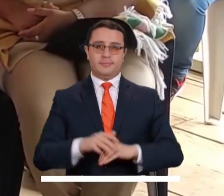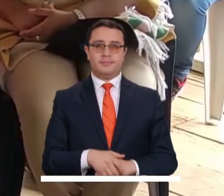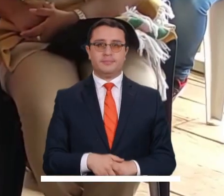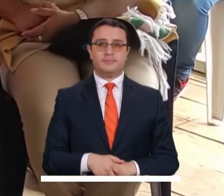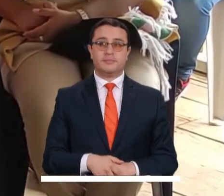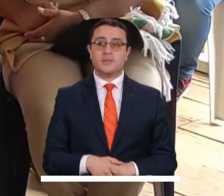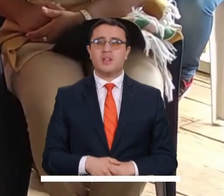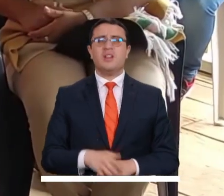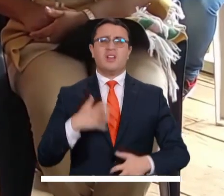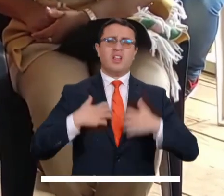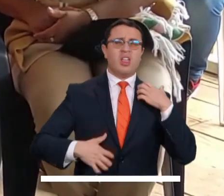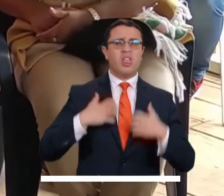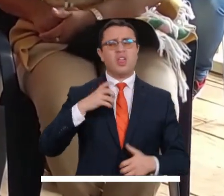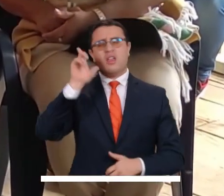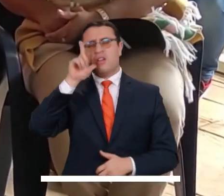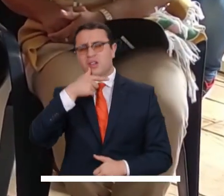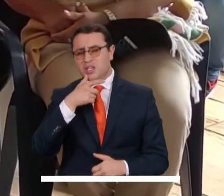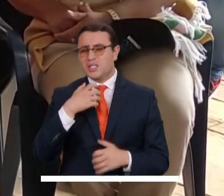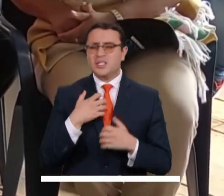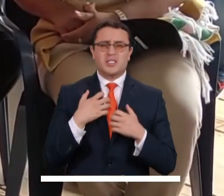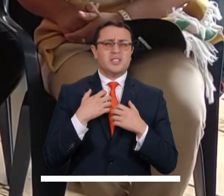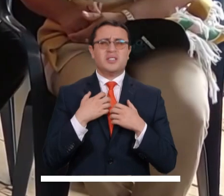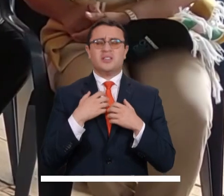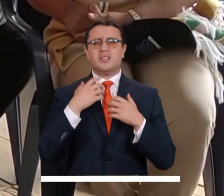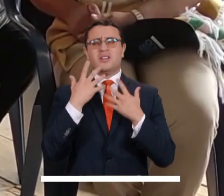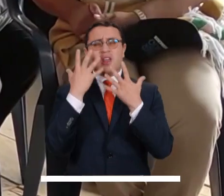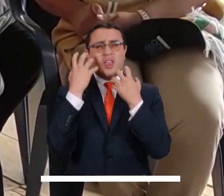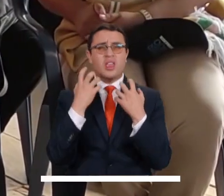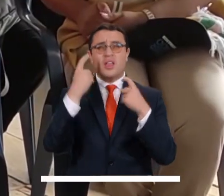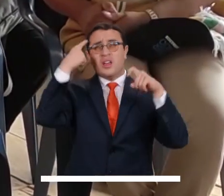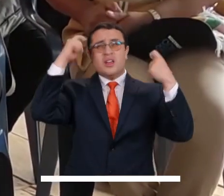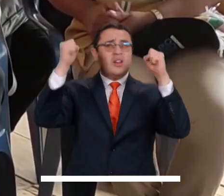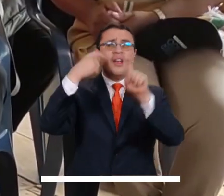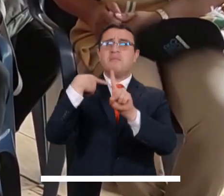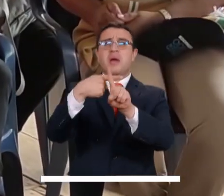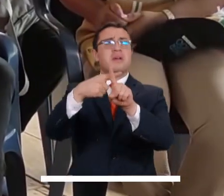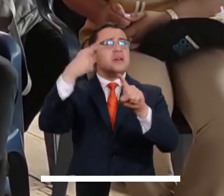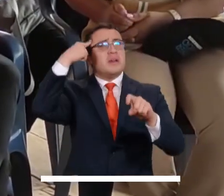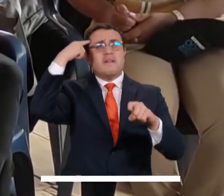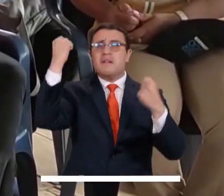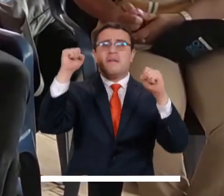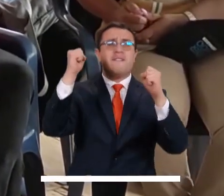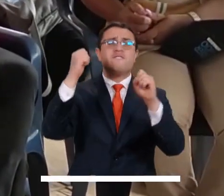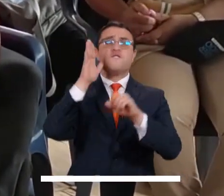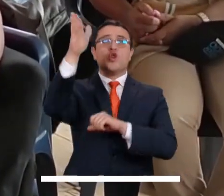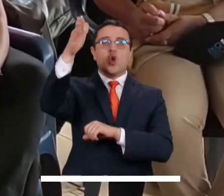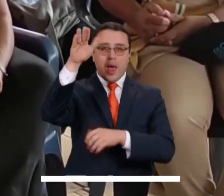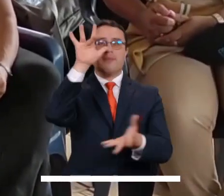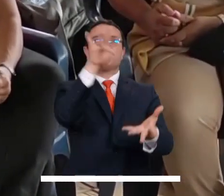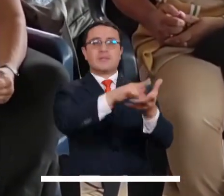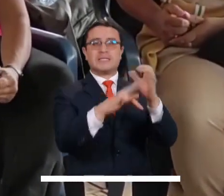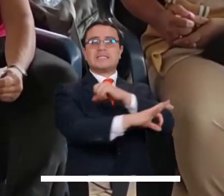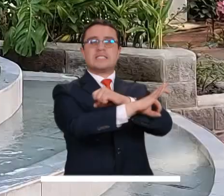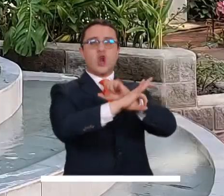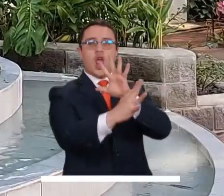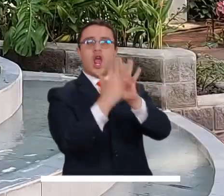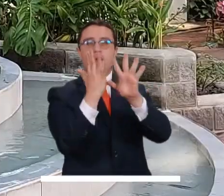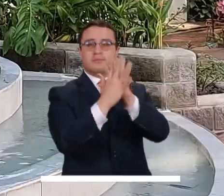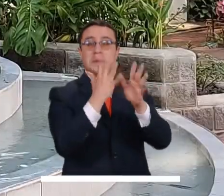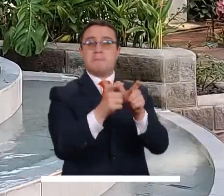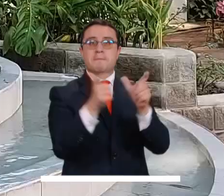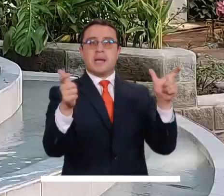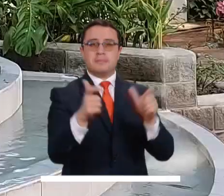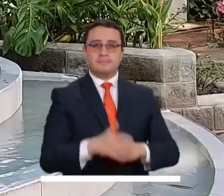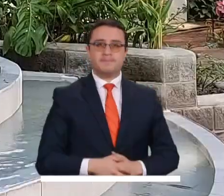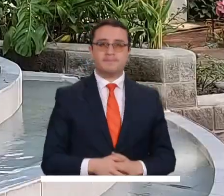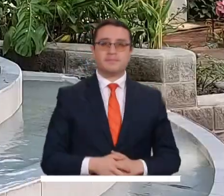Duelo, miedos, tristeza o ansiedad son algunas de las emociones que manifiestan quienes acuden a consulta con psicólogos en el departamento del Guaviare. La parte